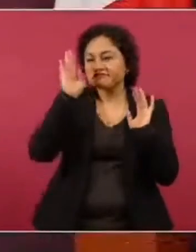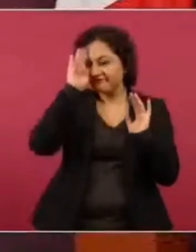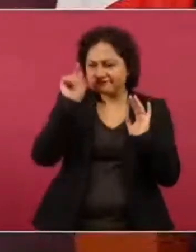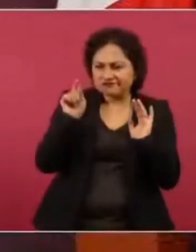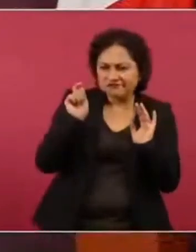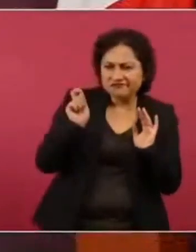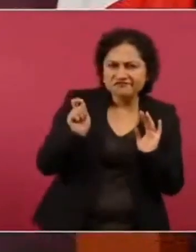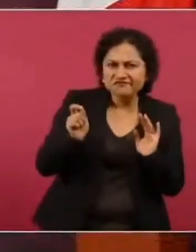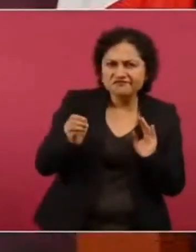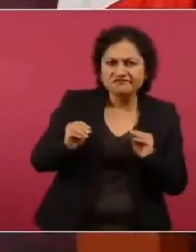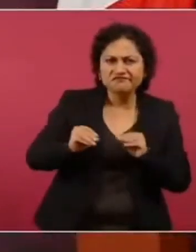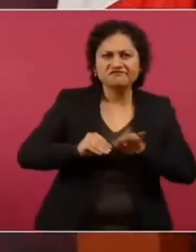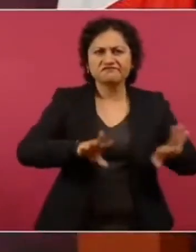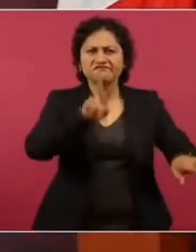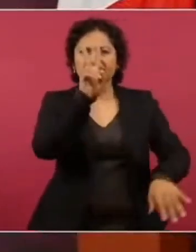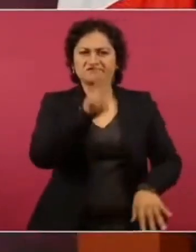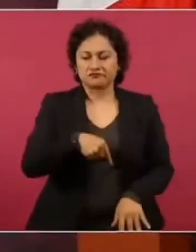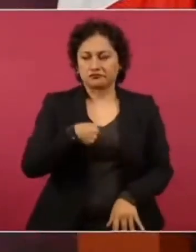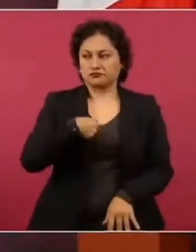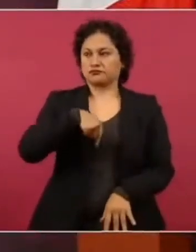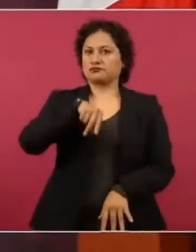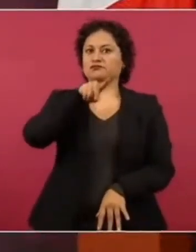Pero este es su periódico.